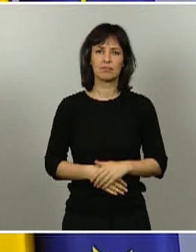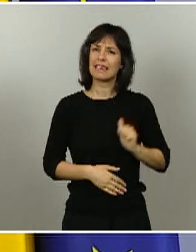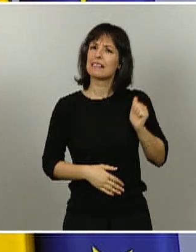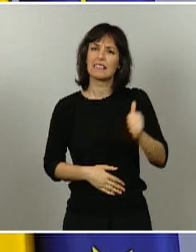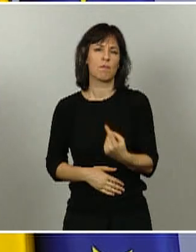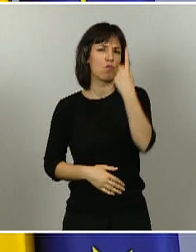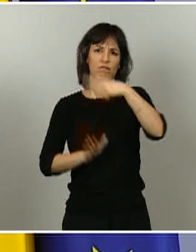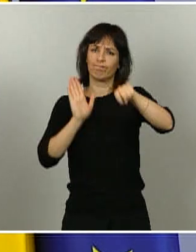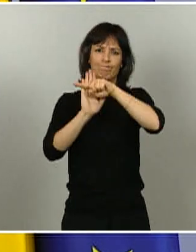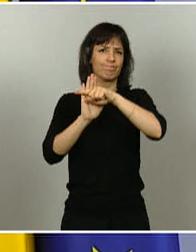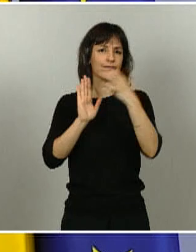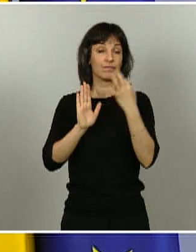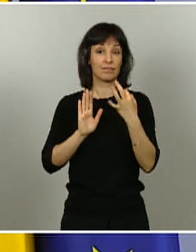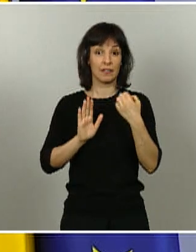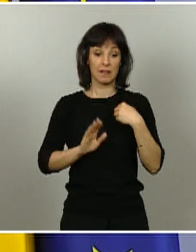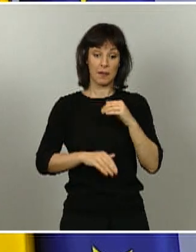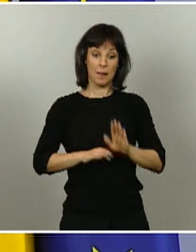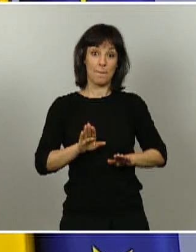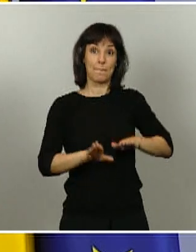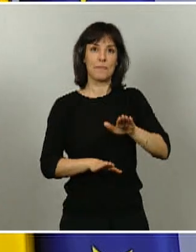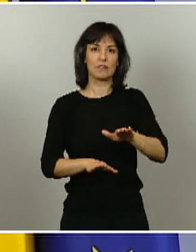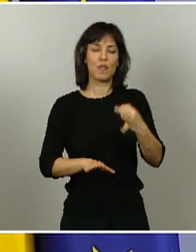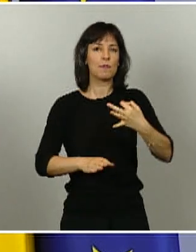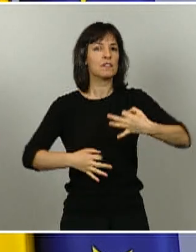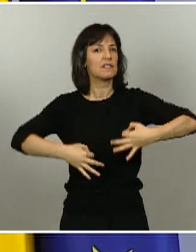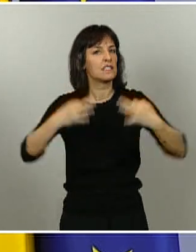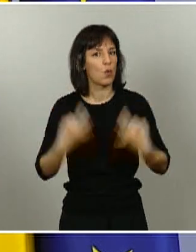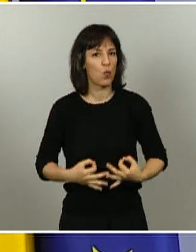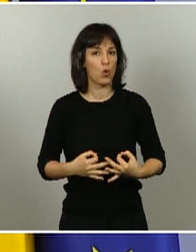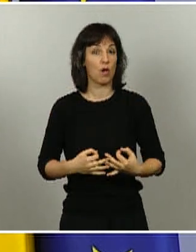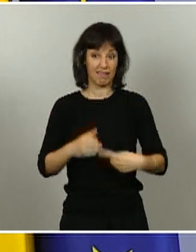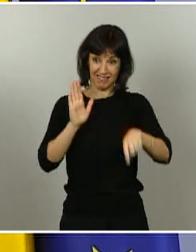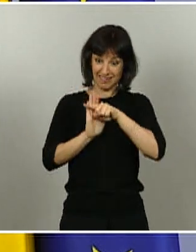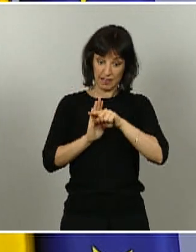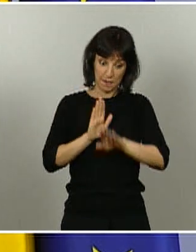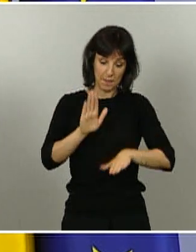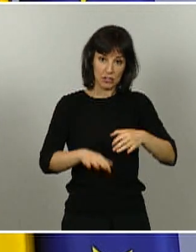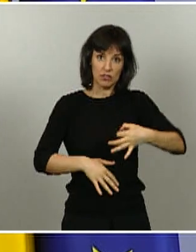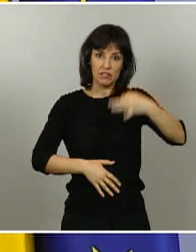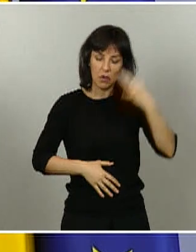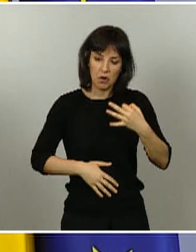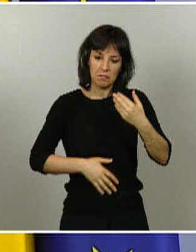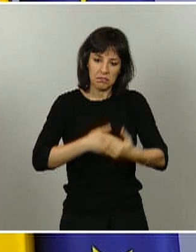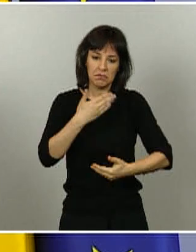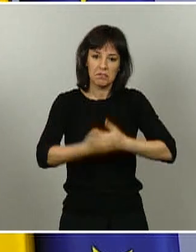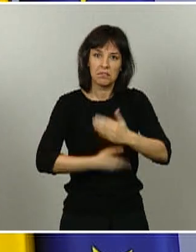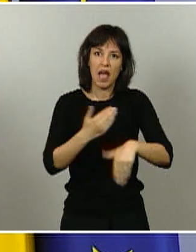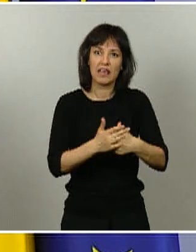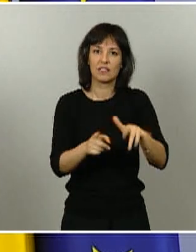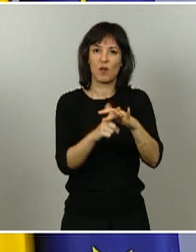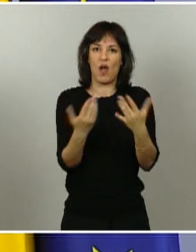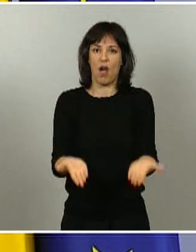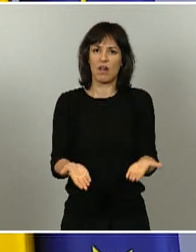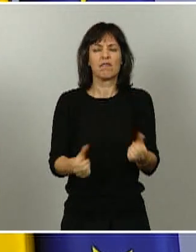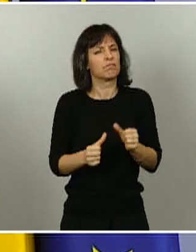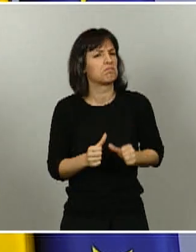cada paso que demos sea un paso seguro. Y esta máxima es la que nos ha llevado a esta situación y la que vamos a seguir aplicando hasta el final del proceso